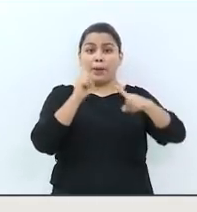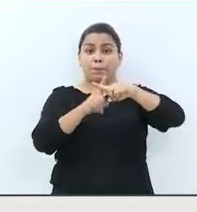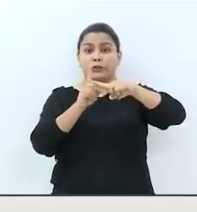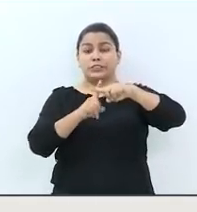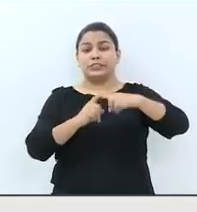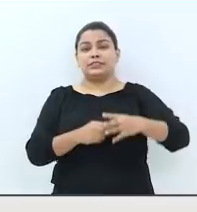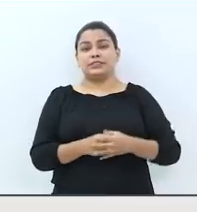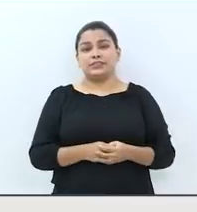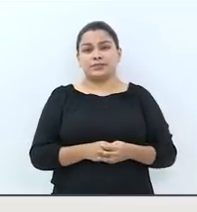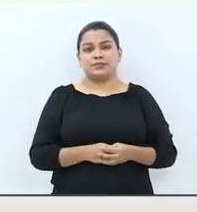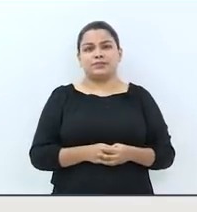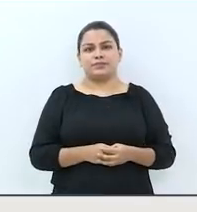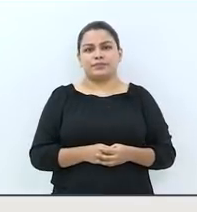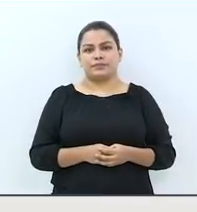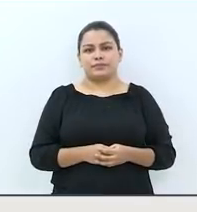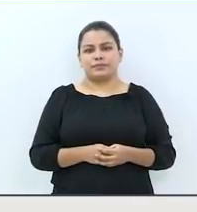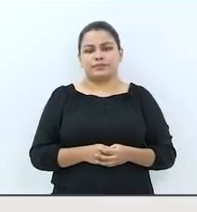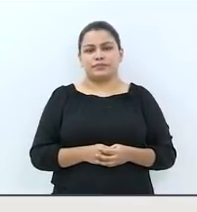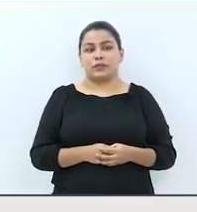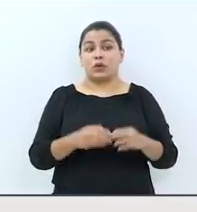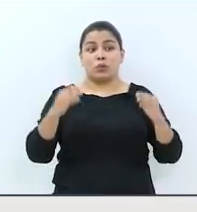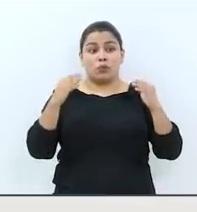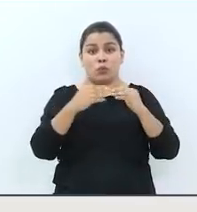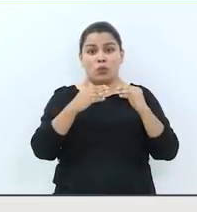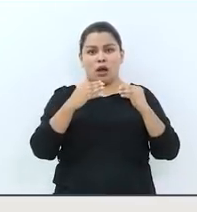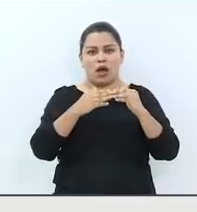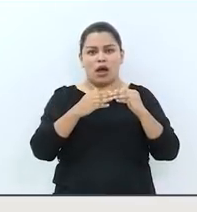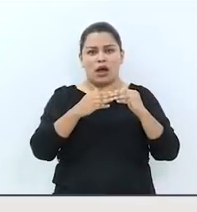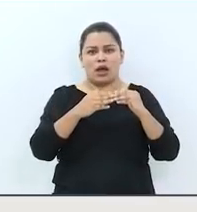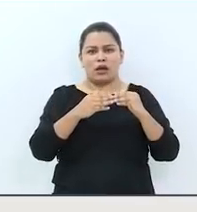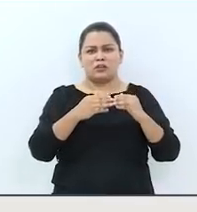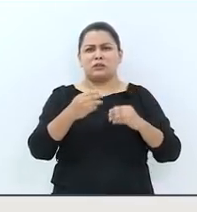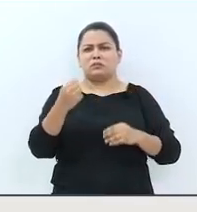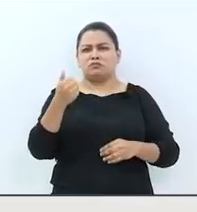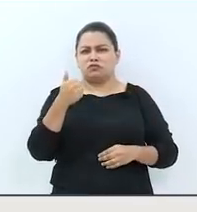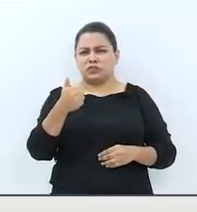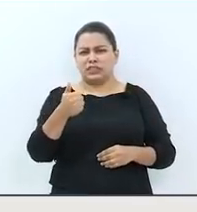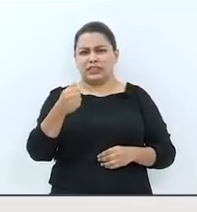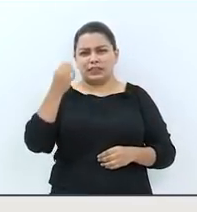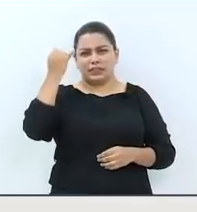entornos virtuales. Así es, incluso hay un punto genial,